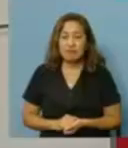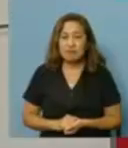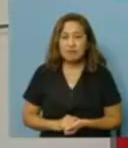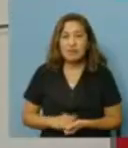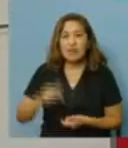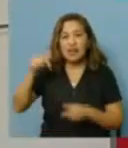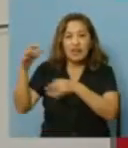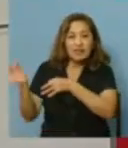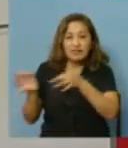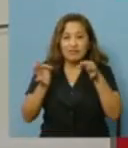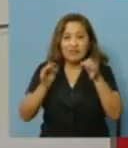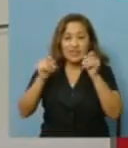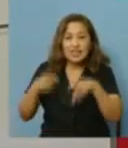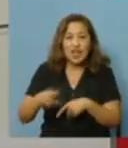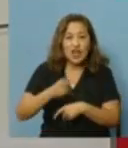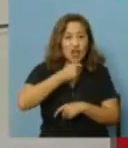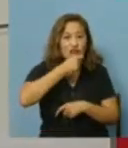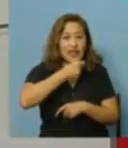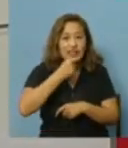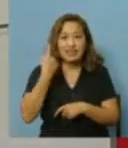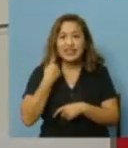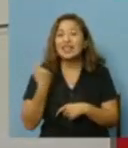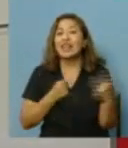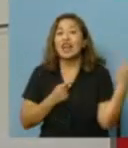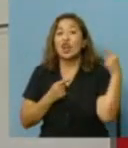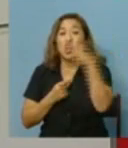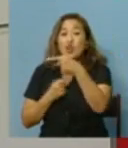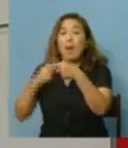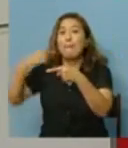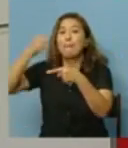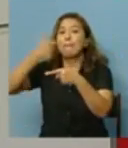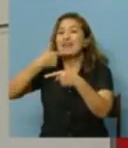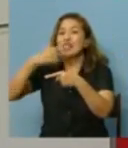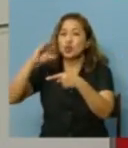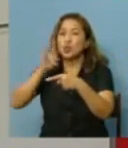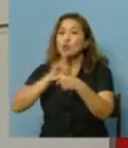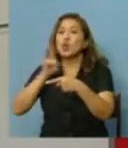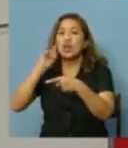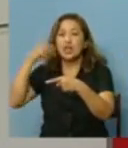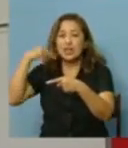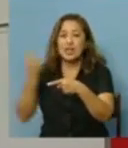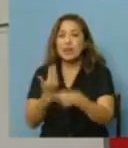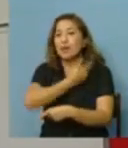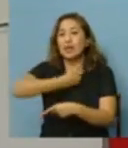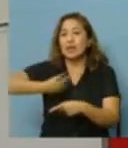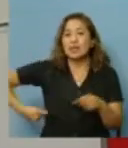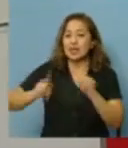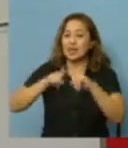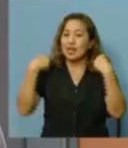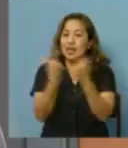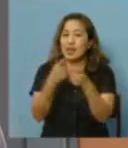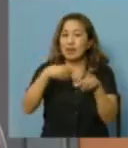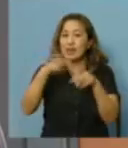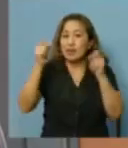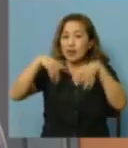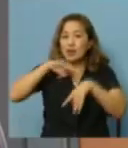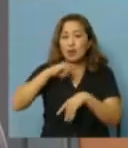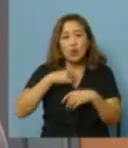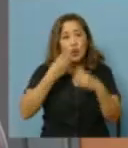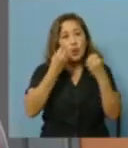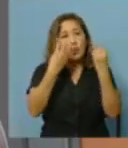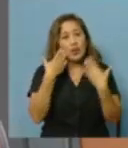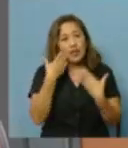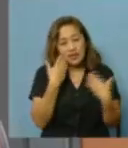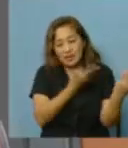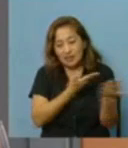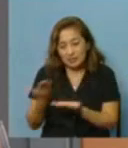y estábamos ahora con la entrevista en vivo con el doctor pedro pascuttini presidente de la cámara del tabaco de jujuy doctor ross muy buenas tardes